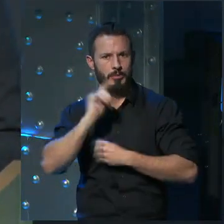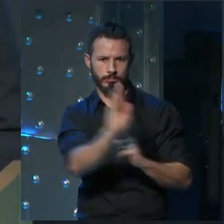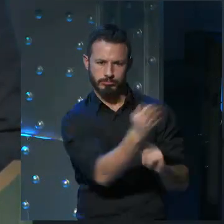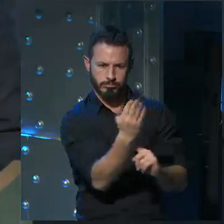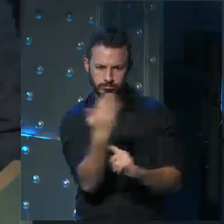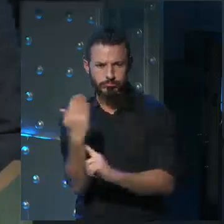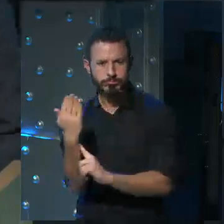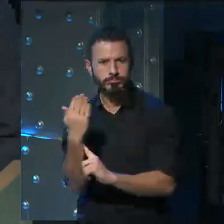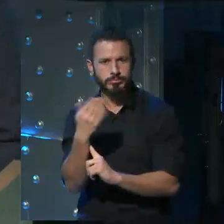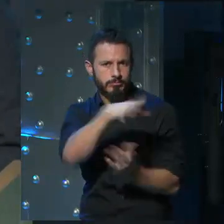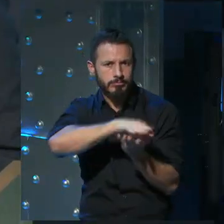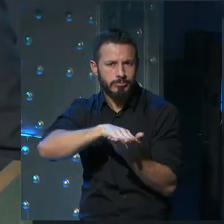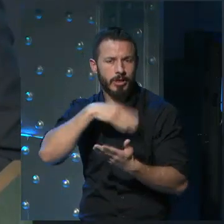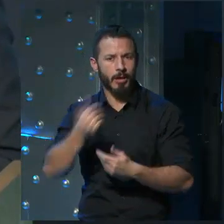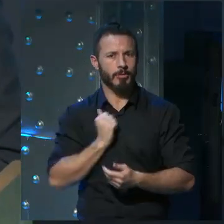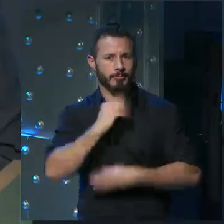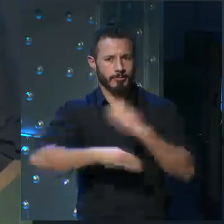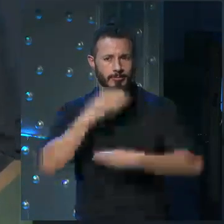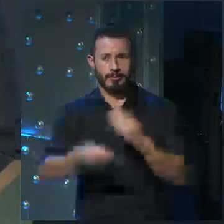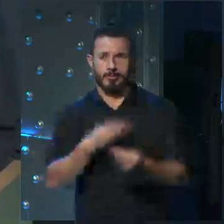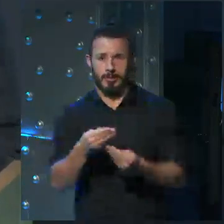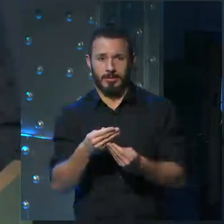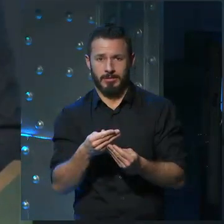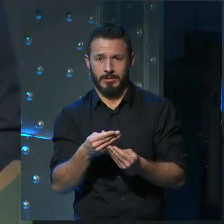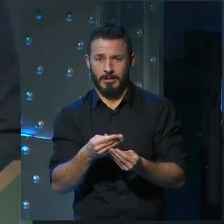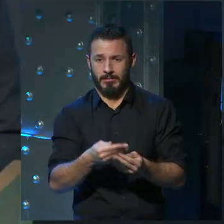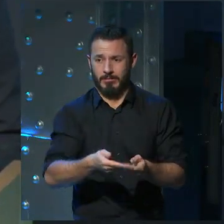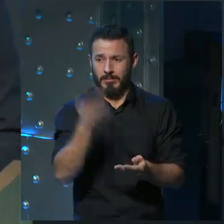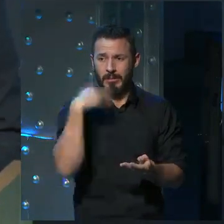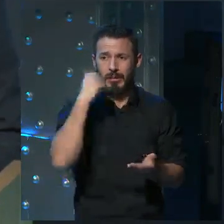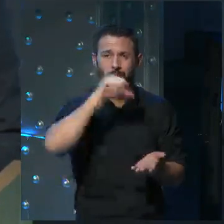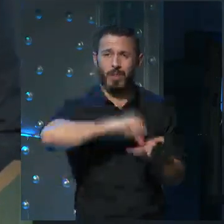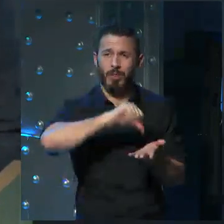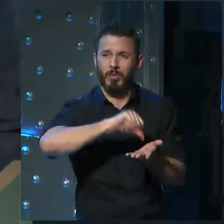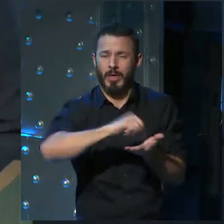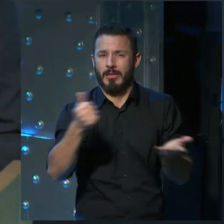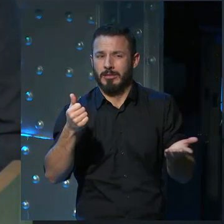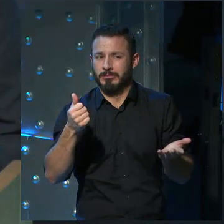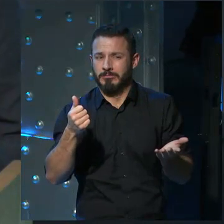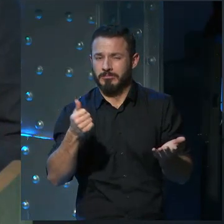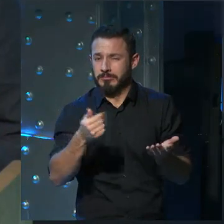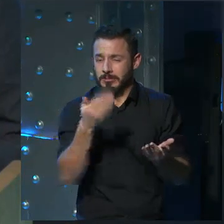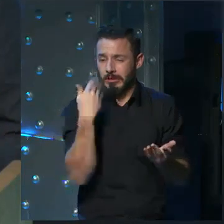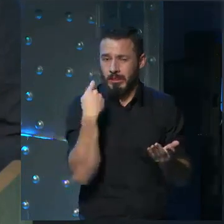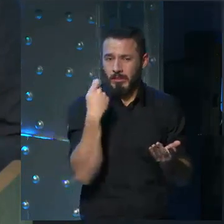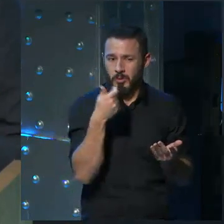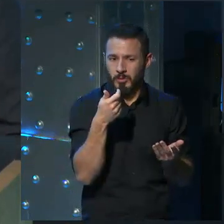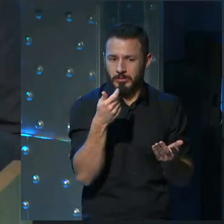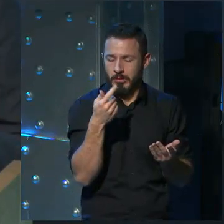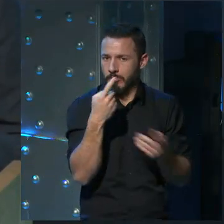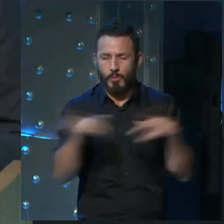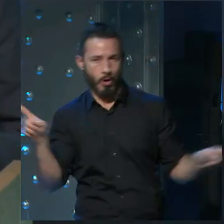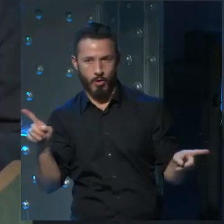ofrecen, no se parecen en nada a las ciudades de hace, la verdad es que no muchos años. Los